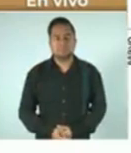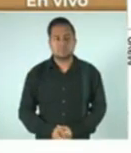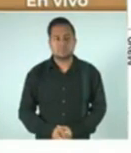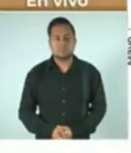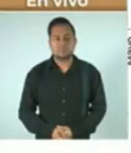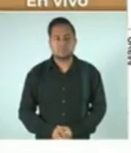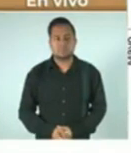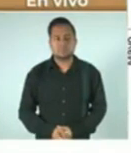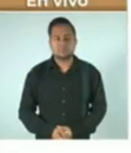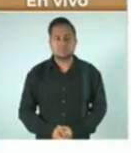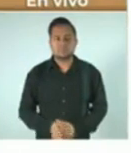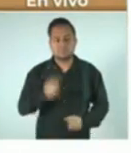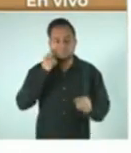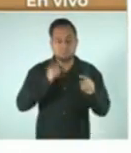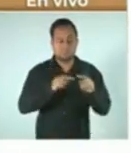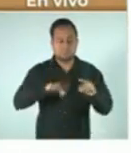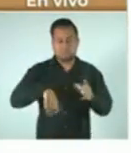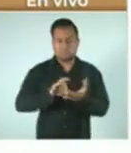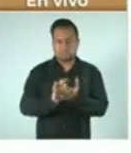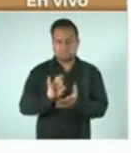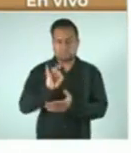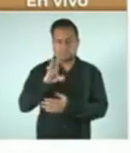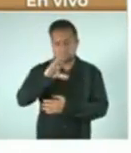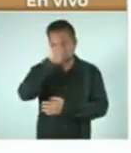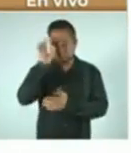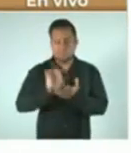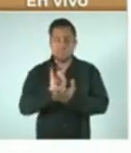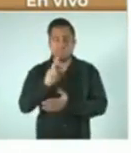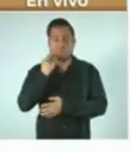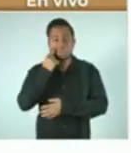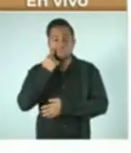Y si tenemos la gráfica que envié por foto, miren,